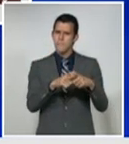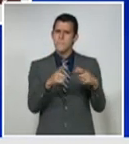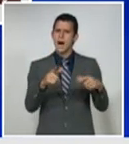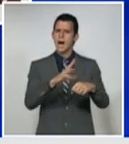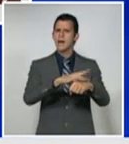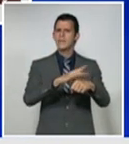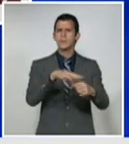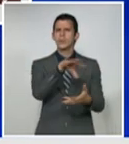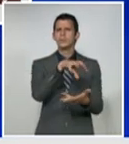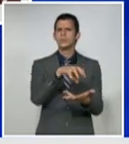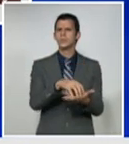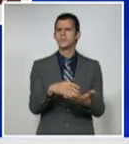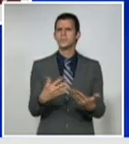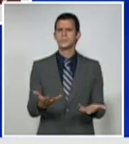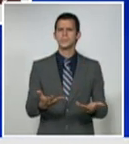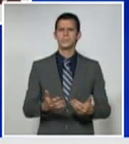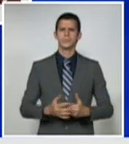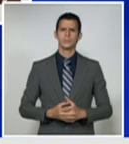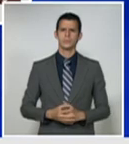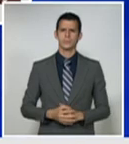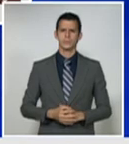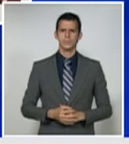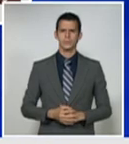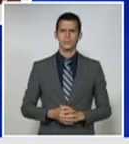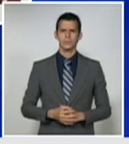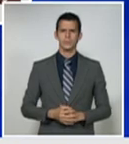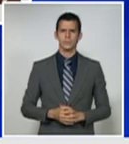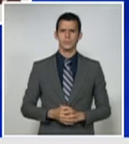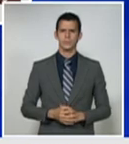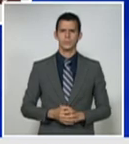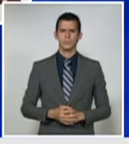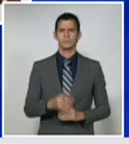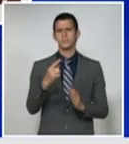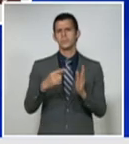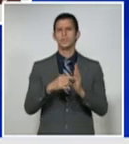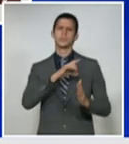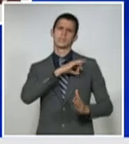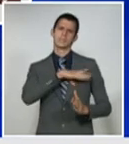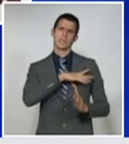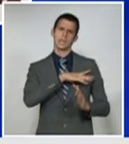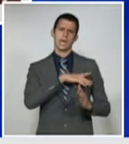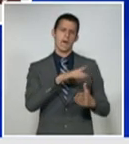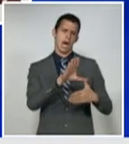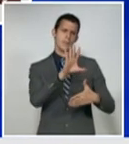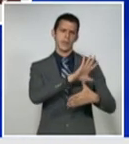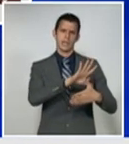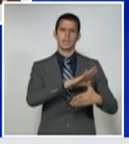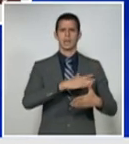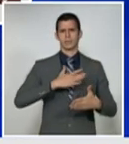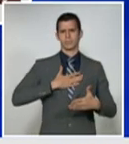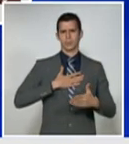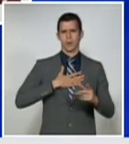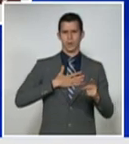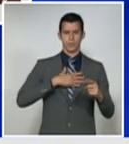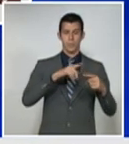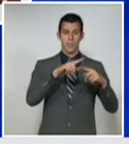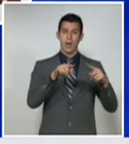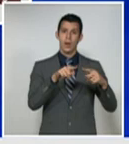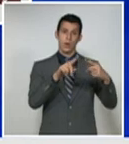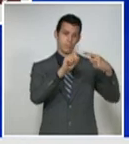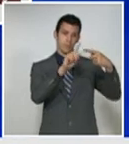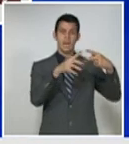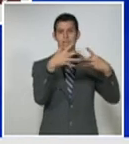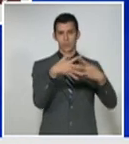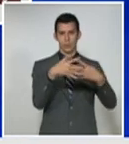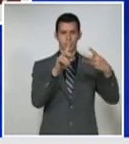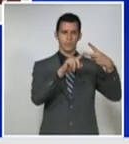en el día, pues solamente Chile. El resto no son países de la región de las Américas como tal, por lo